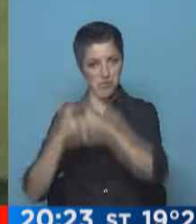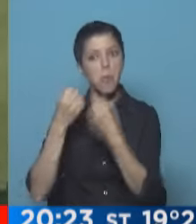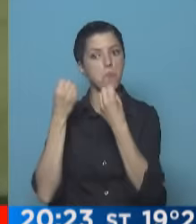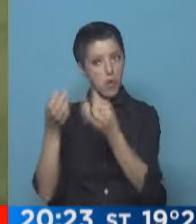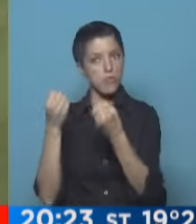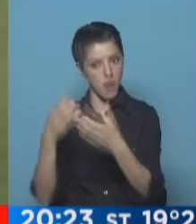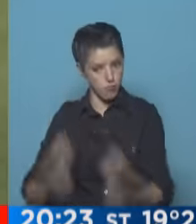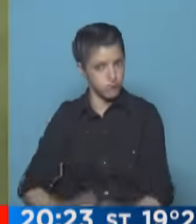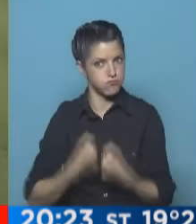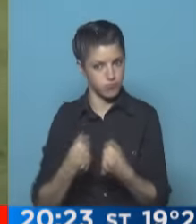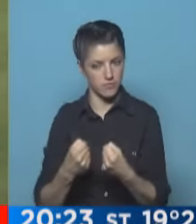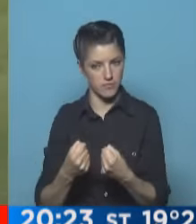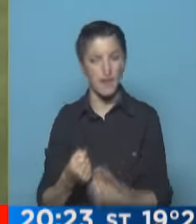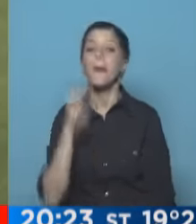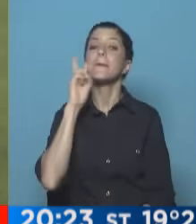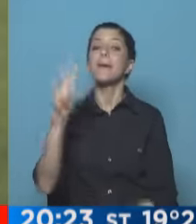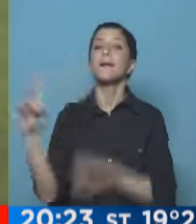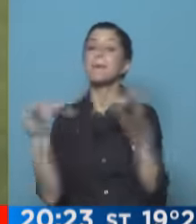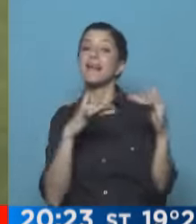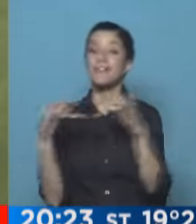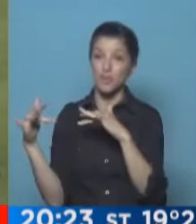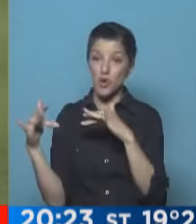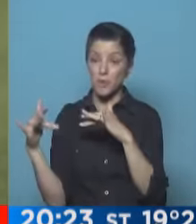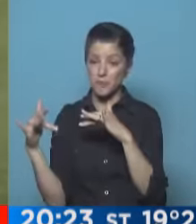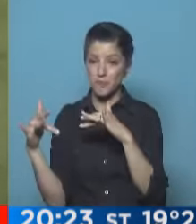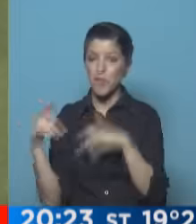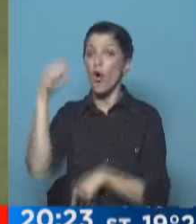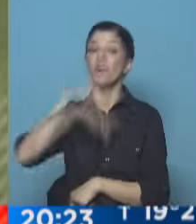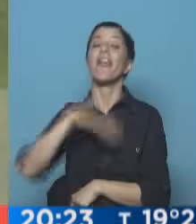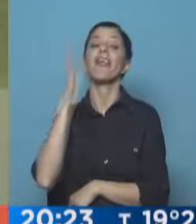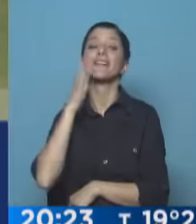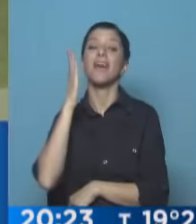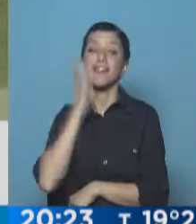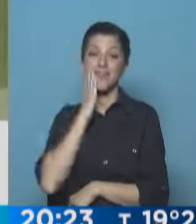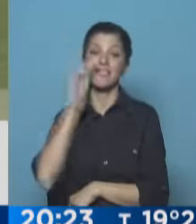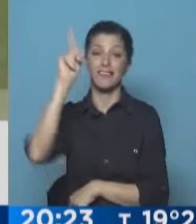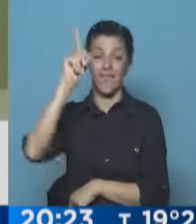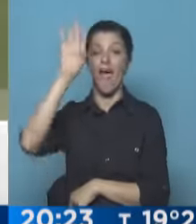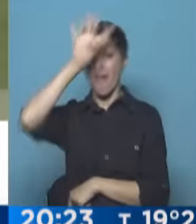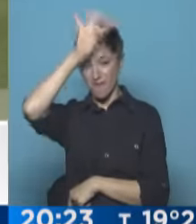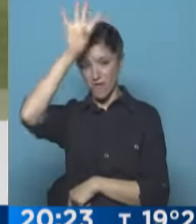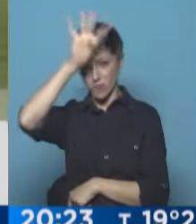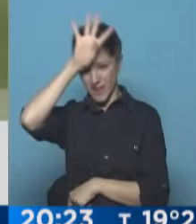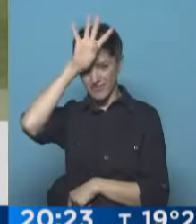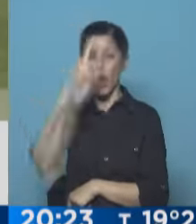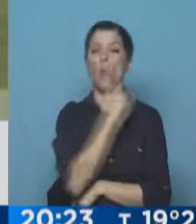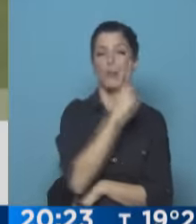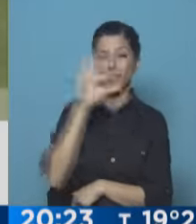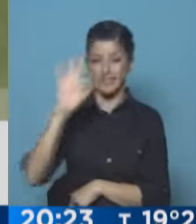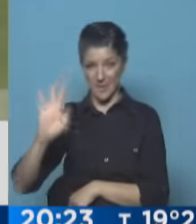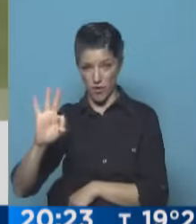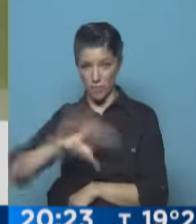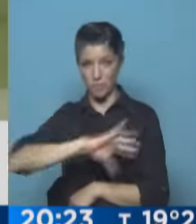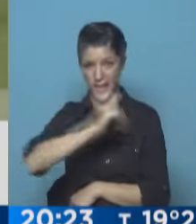muy sólido. Este es el partido, esta tarde en Formosa, 1-0 frente a Sol de América en